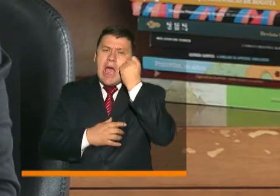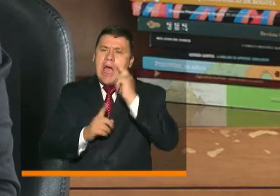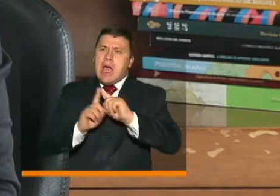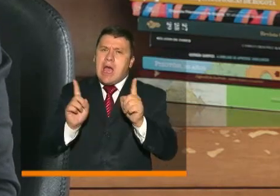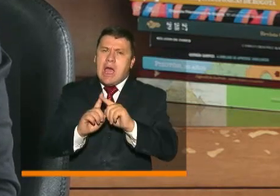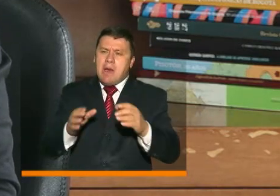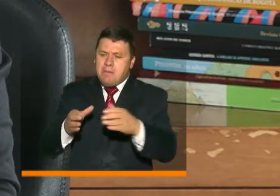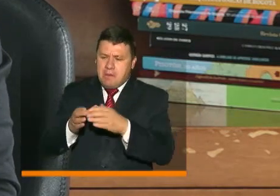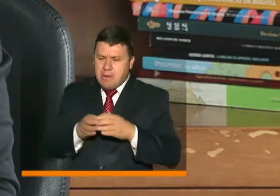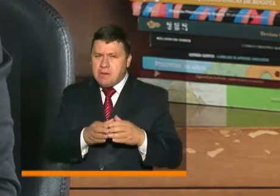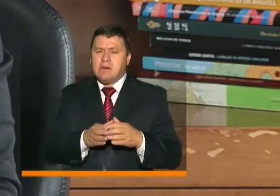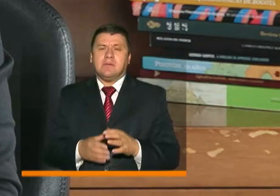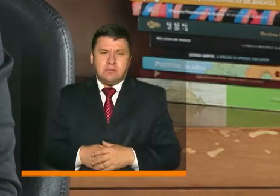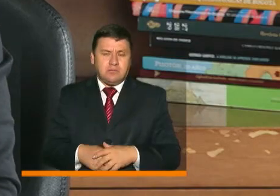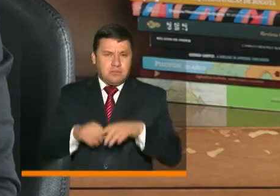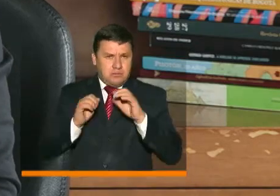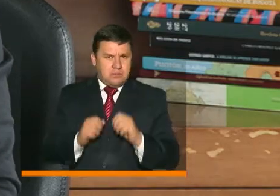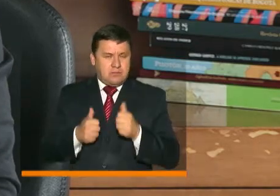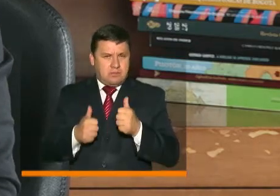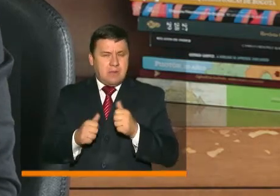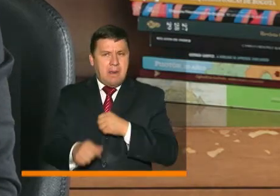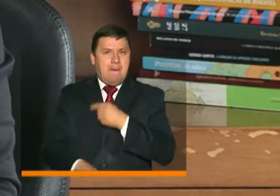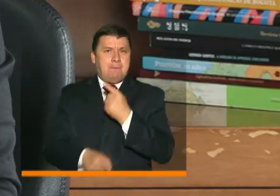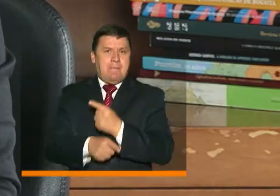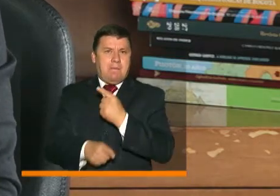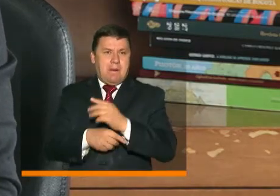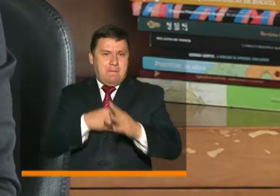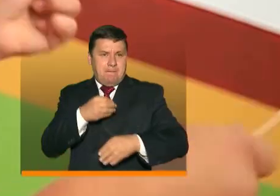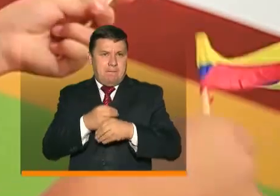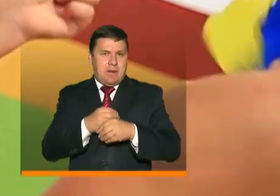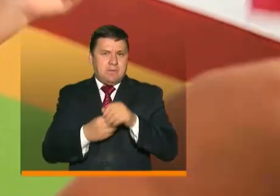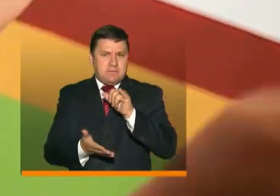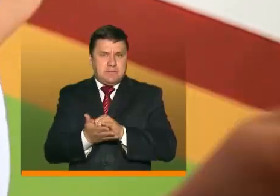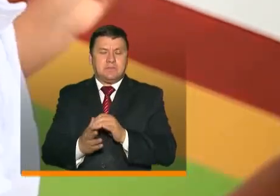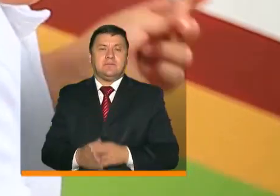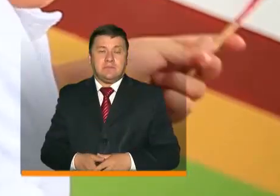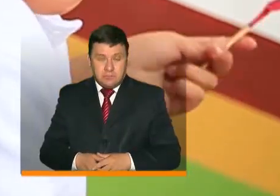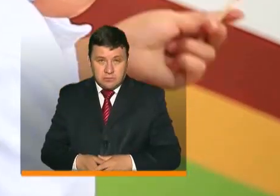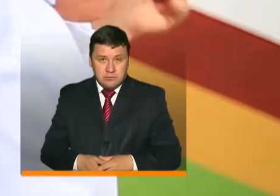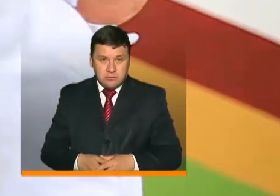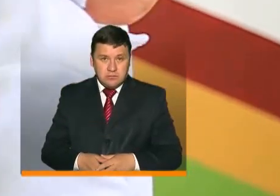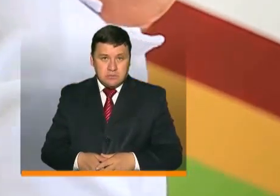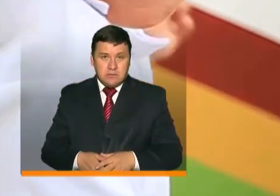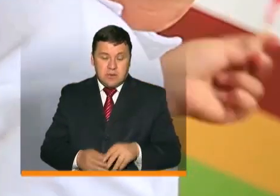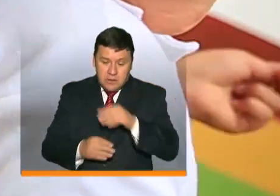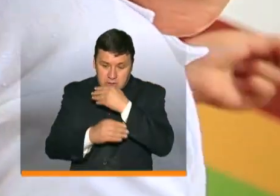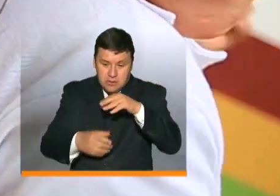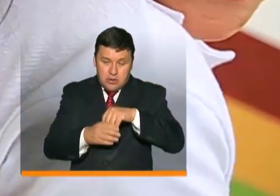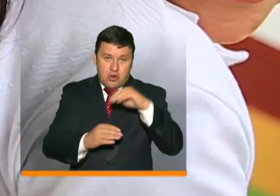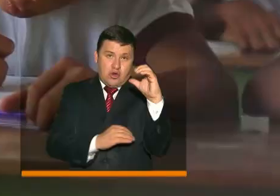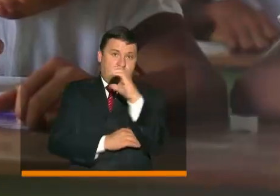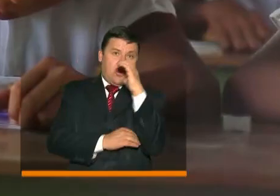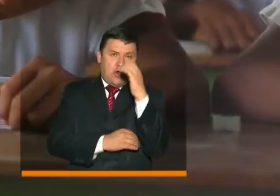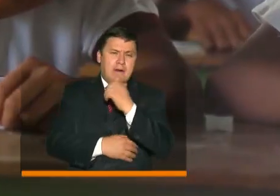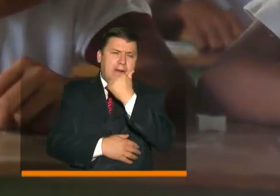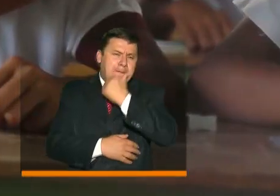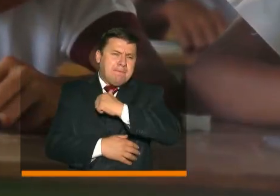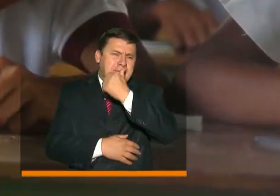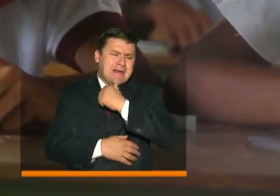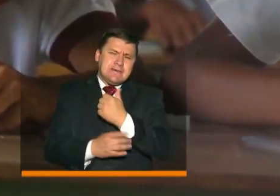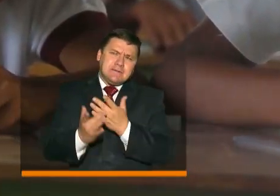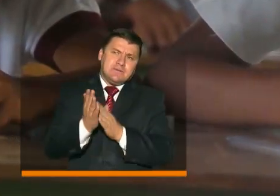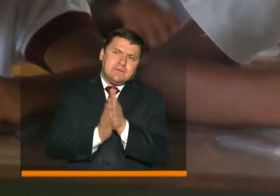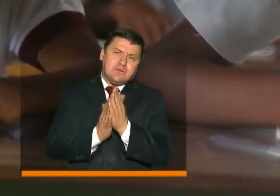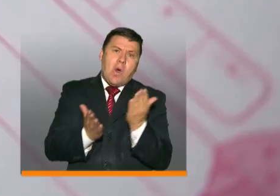distintas particularidades y poder ser muy asertivos en la implementación de las mismas. Así, los niños de Colombia aguardan con paciencia el momento